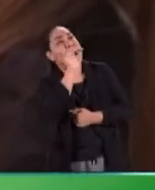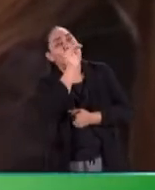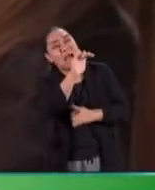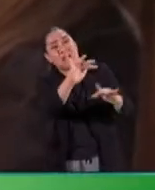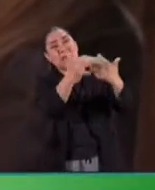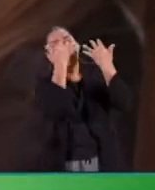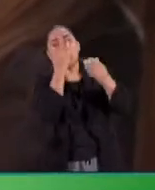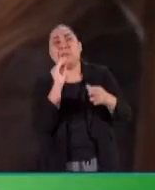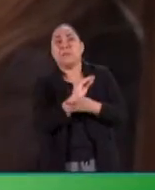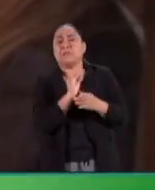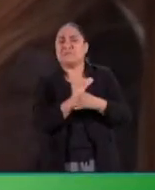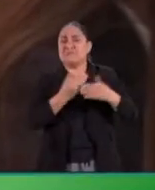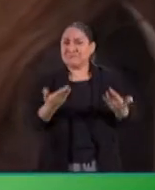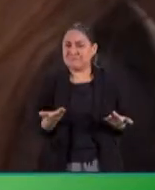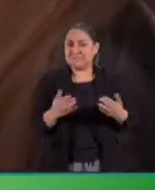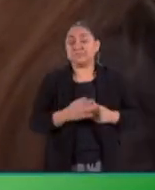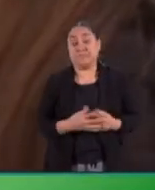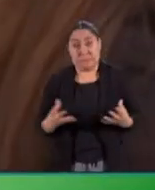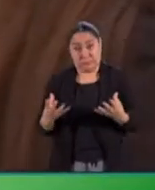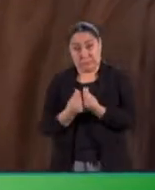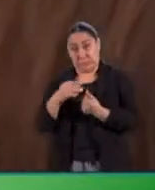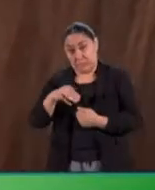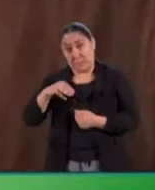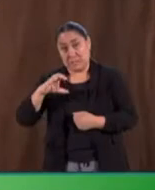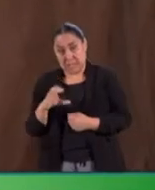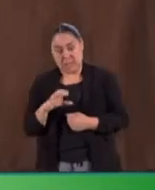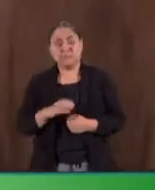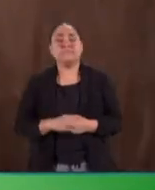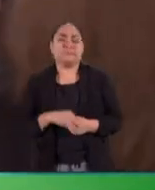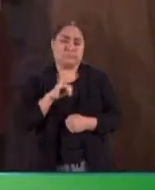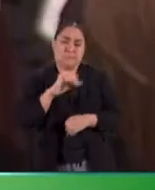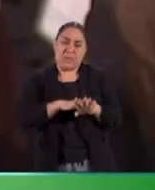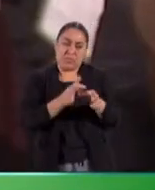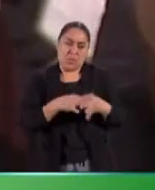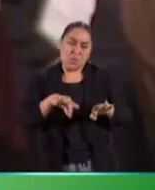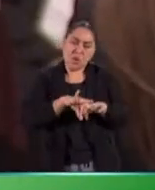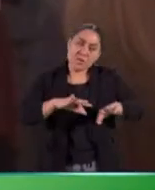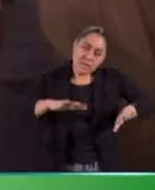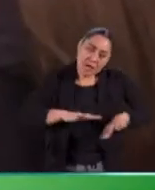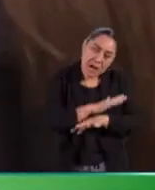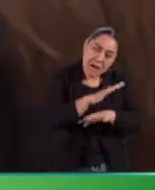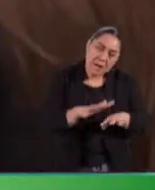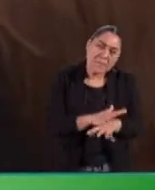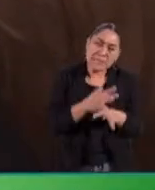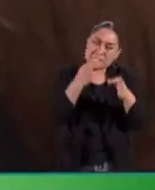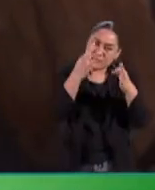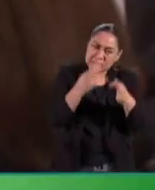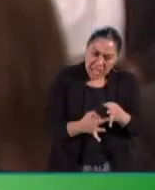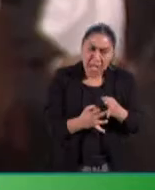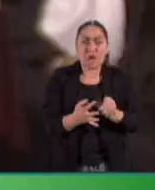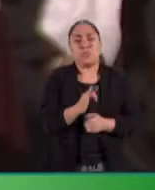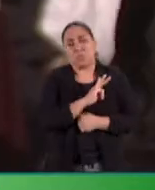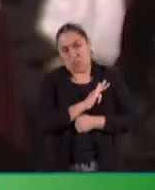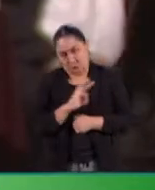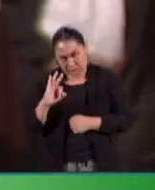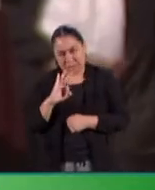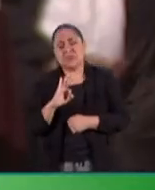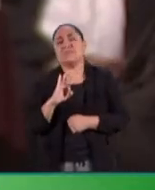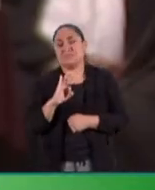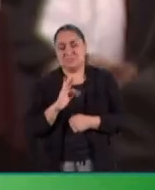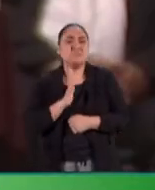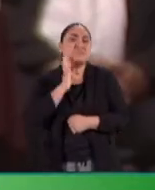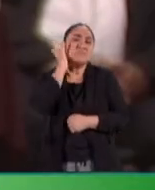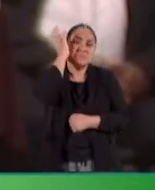la calle el movimiento ciudadano creemos en el cambio orientado correctamente que es posible construir un México